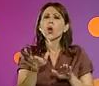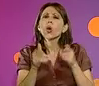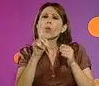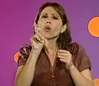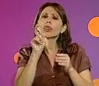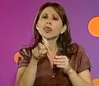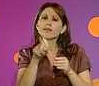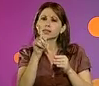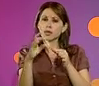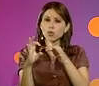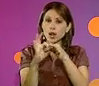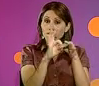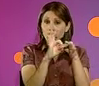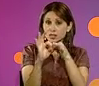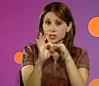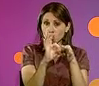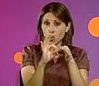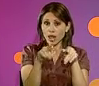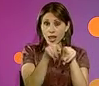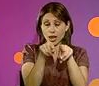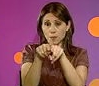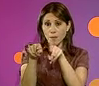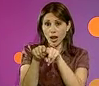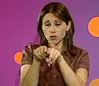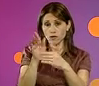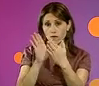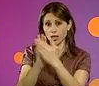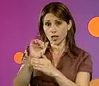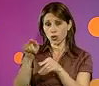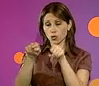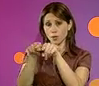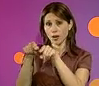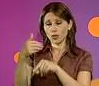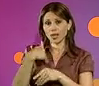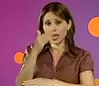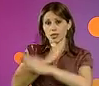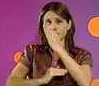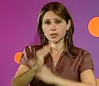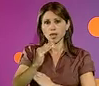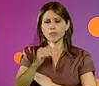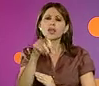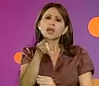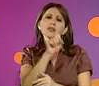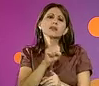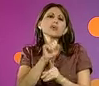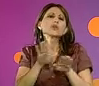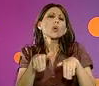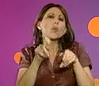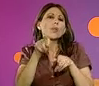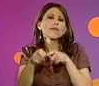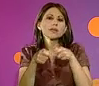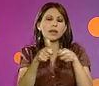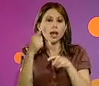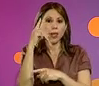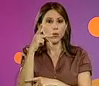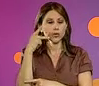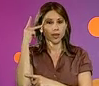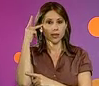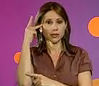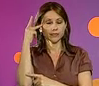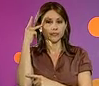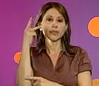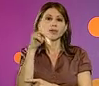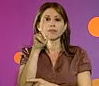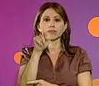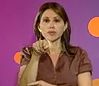¿Cómo debe ser la relación de hermanos ante otro que posea discapacidad? ¿Y cómo debe ser manejada por los padres? Nuestra compañera